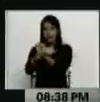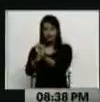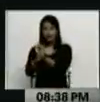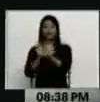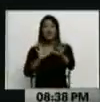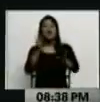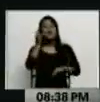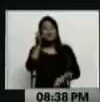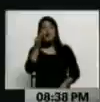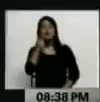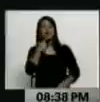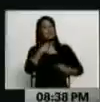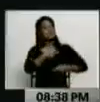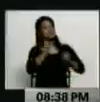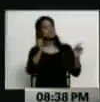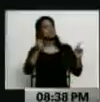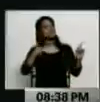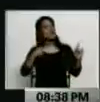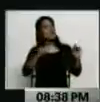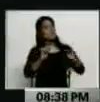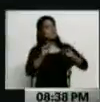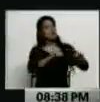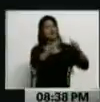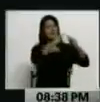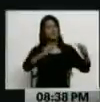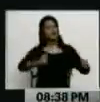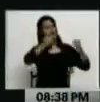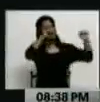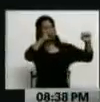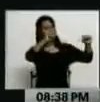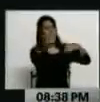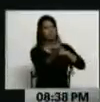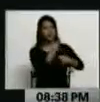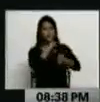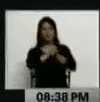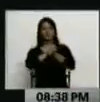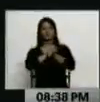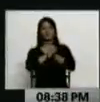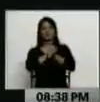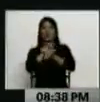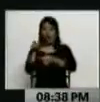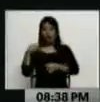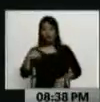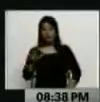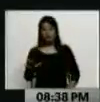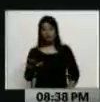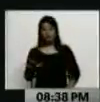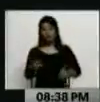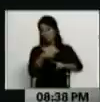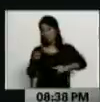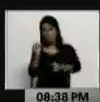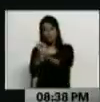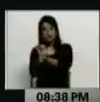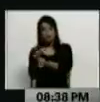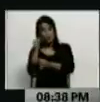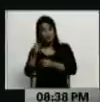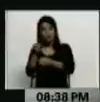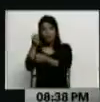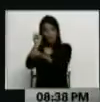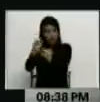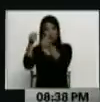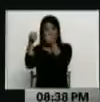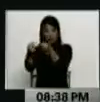Argentina porque dijo que iba a montar un un campamento para protestar la metieron preso y ahí